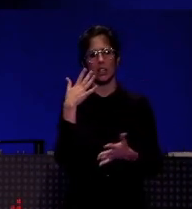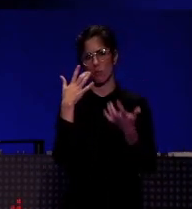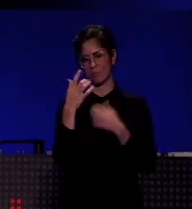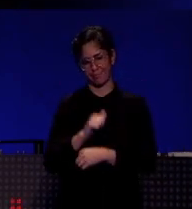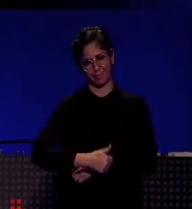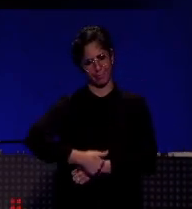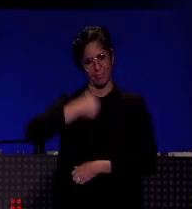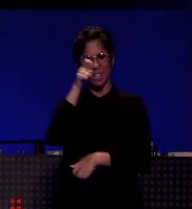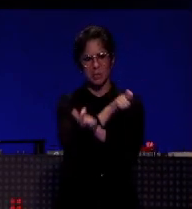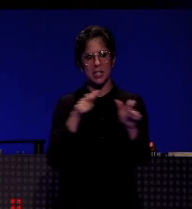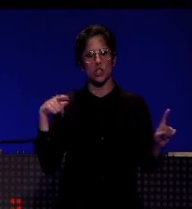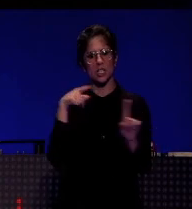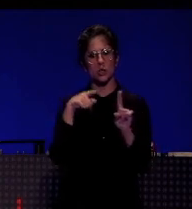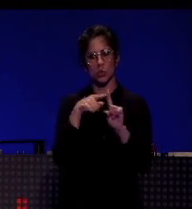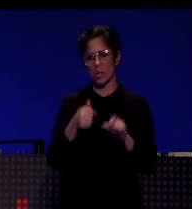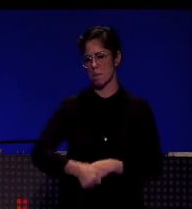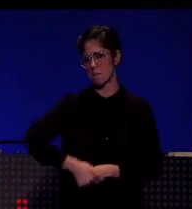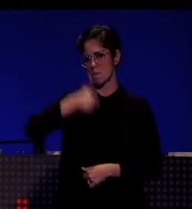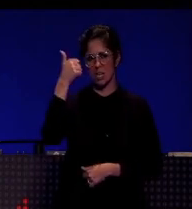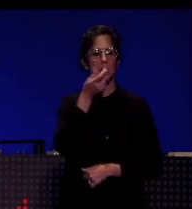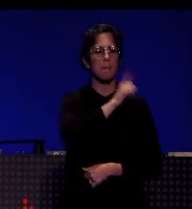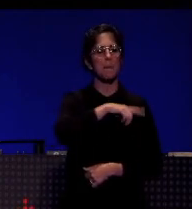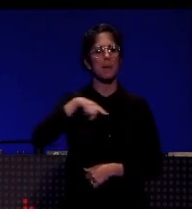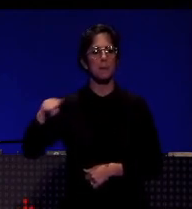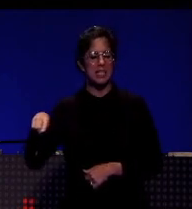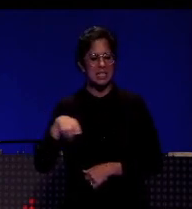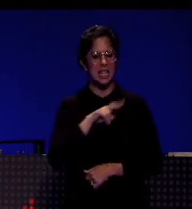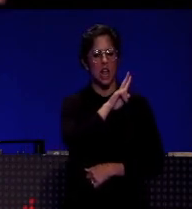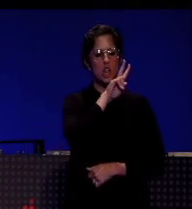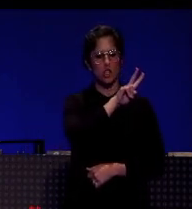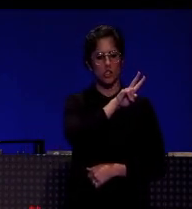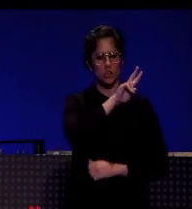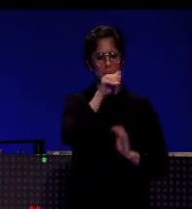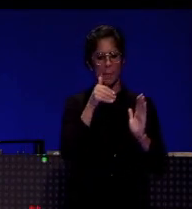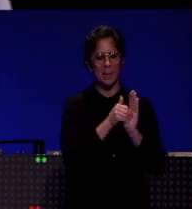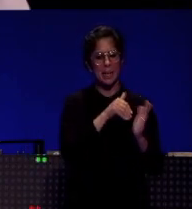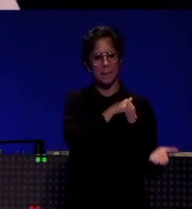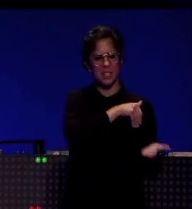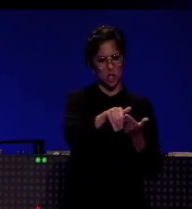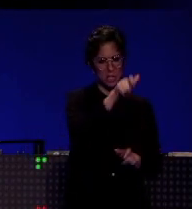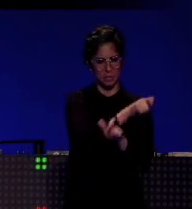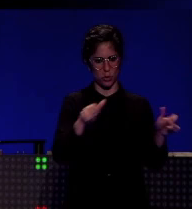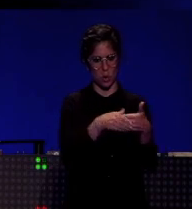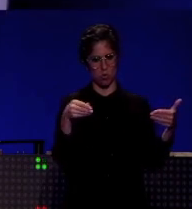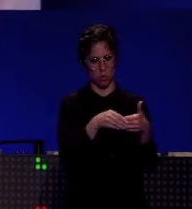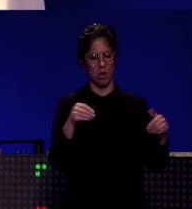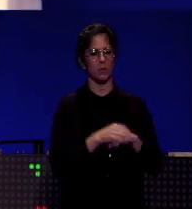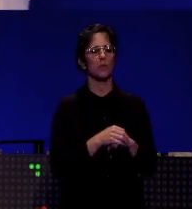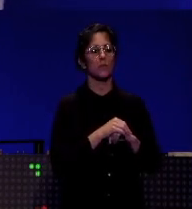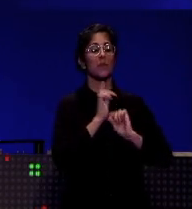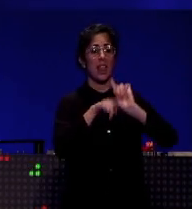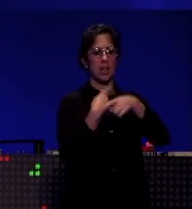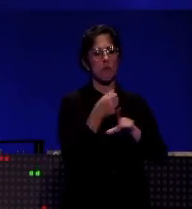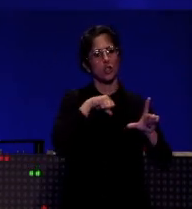usuarios mensuales activos es una barbaridad llega la revolución de los vídeos con youtube luego